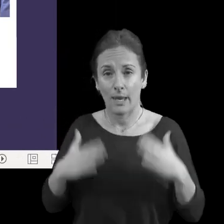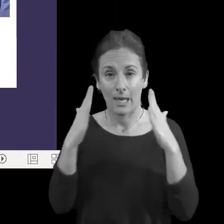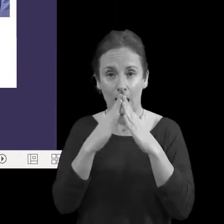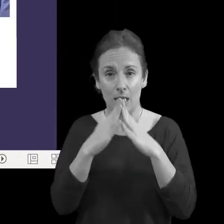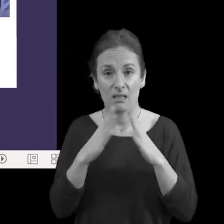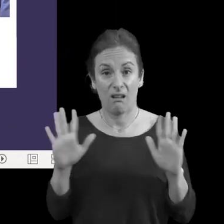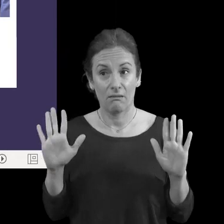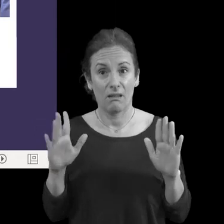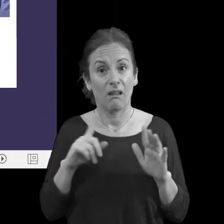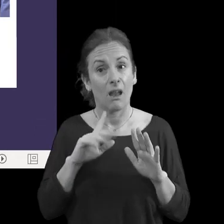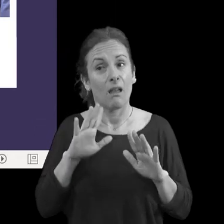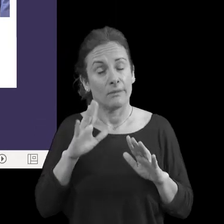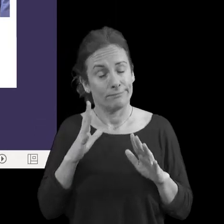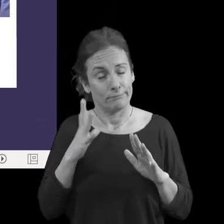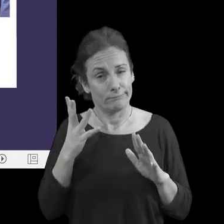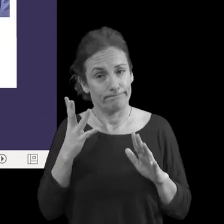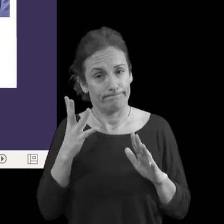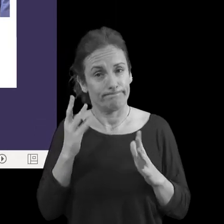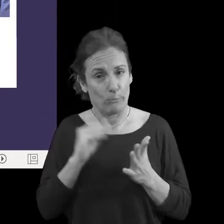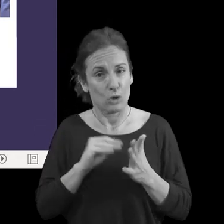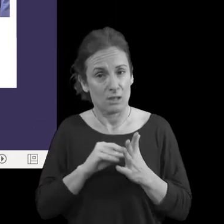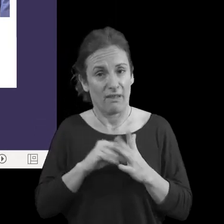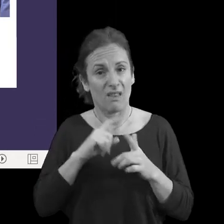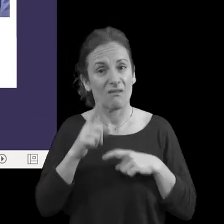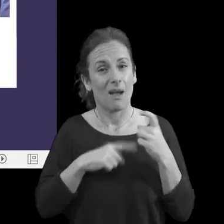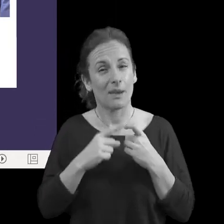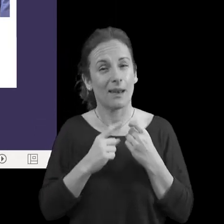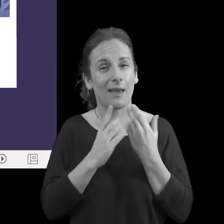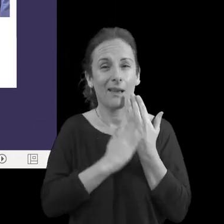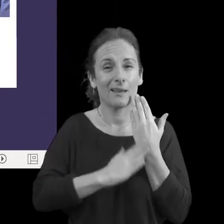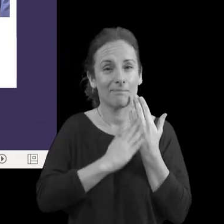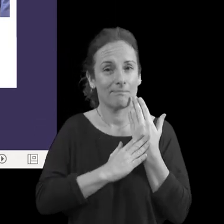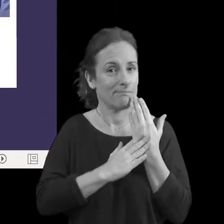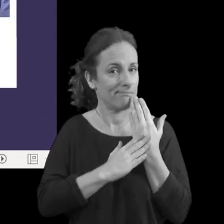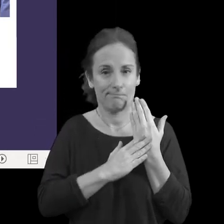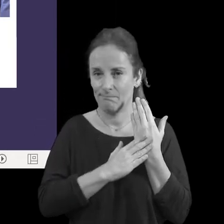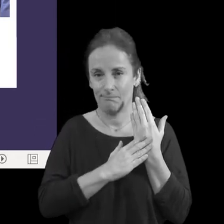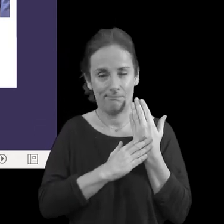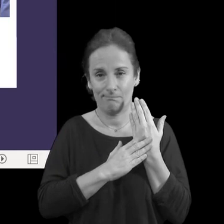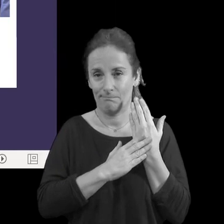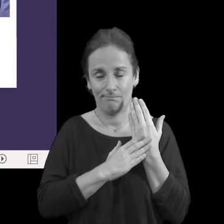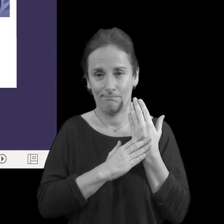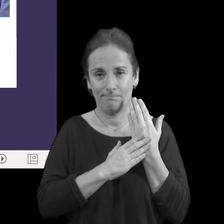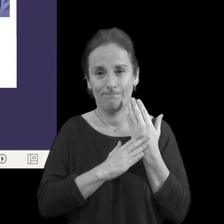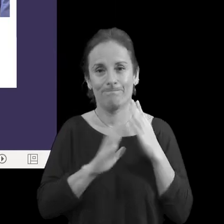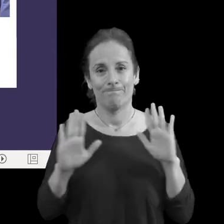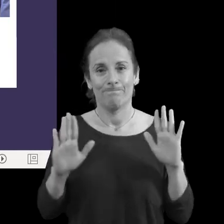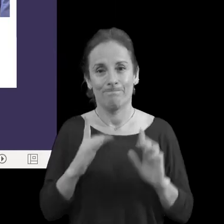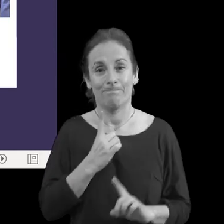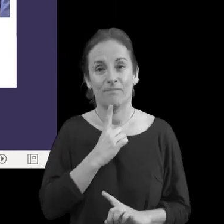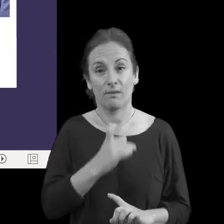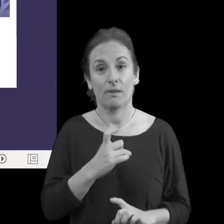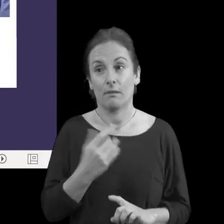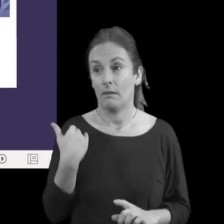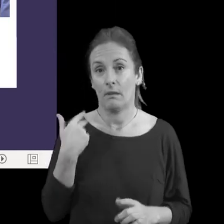son precisamente los espacios más acogedores, ¿no? Hay gente que vuelve al armario, ¿no? El otro día leía un artículo sobre